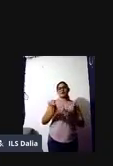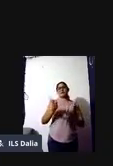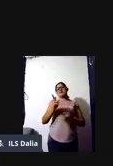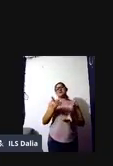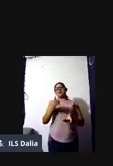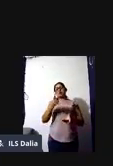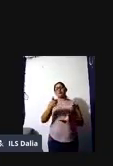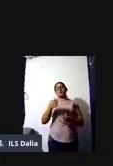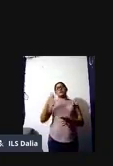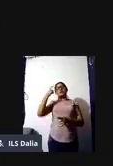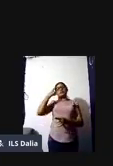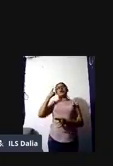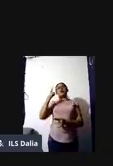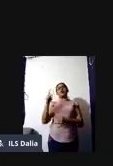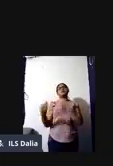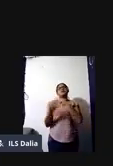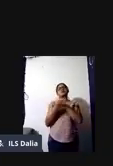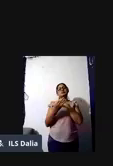justo